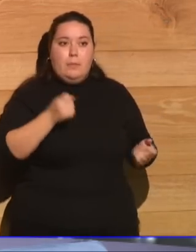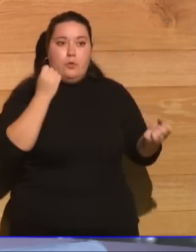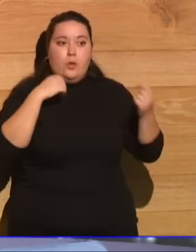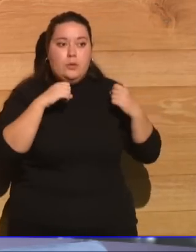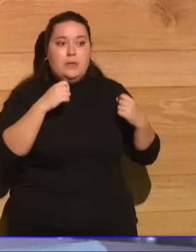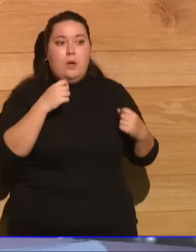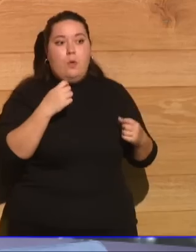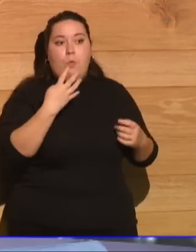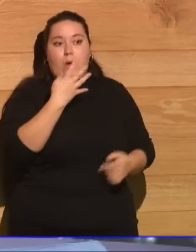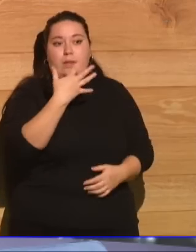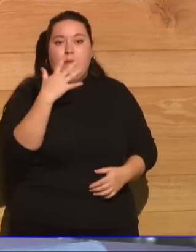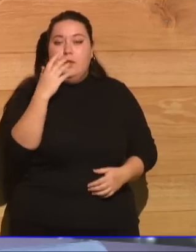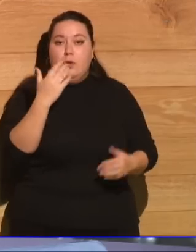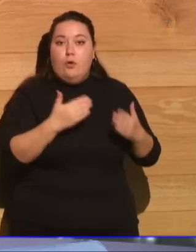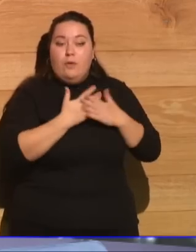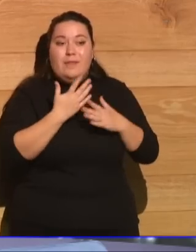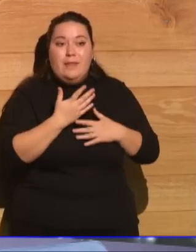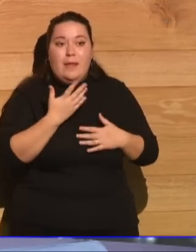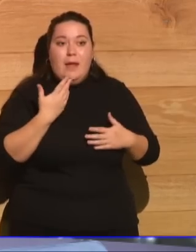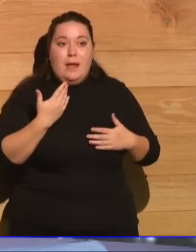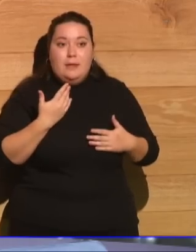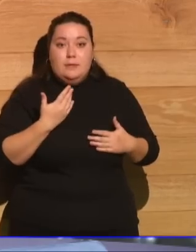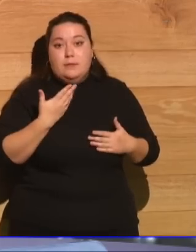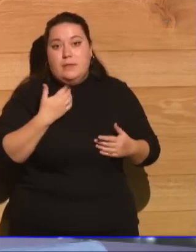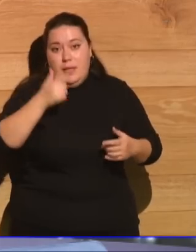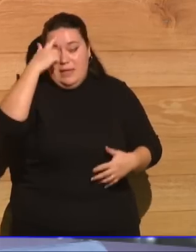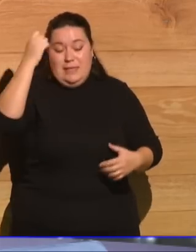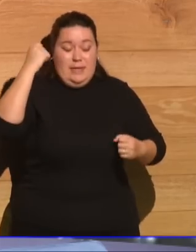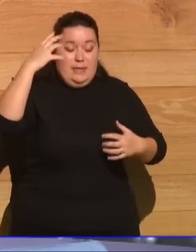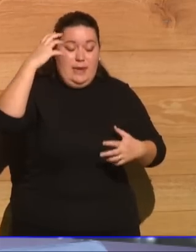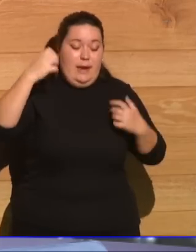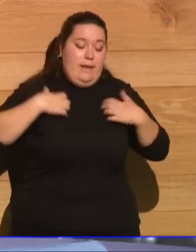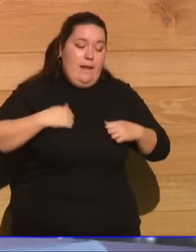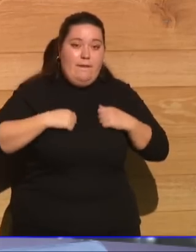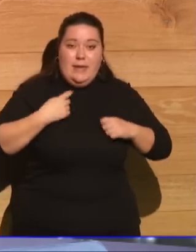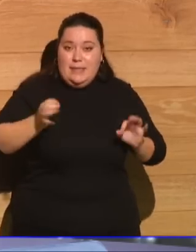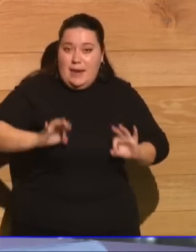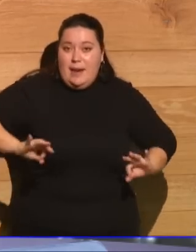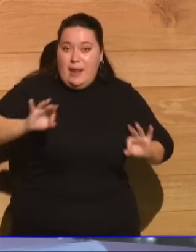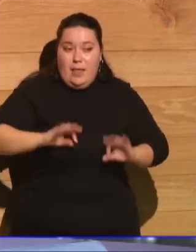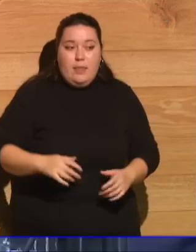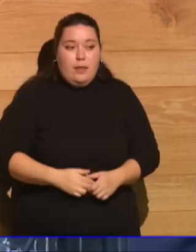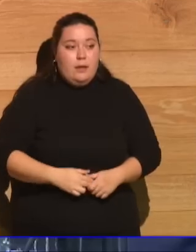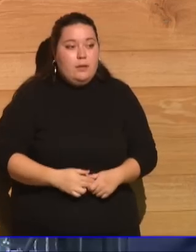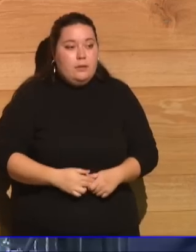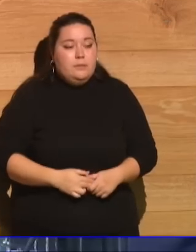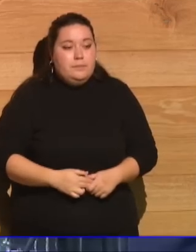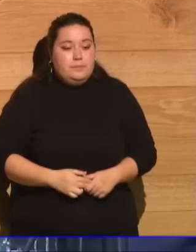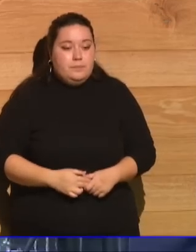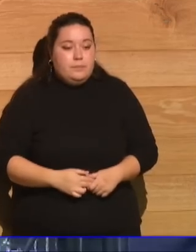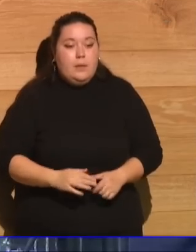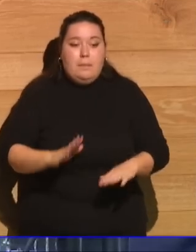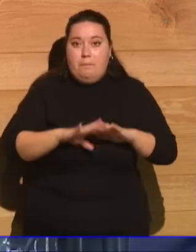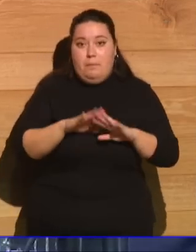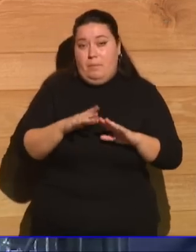días. La gente del equipo se alejaba de él. Hace un papel magnífico, por otro lado. Pero era actor del método John Hart. Sí,